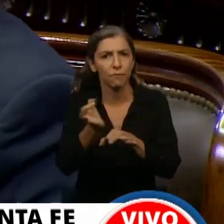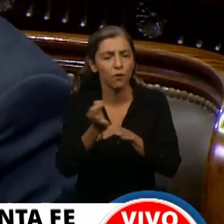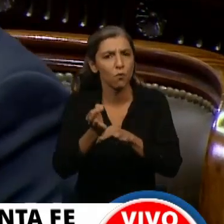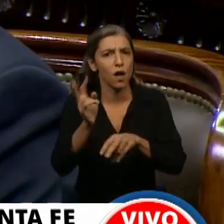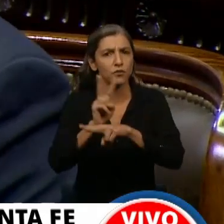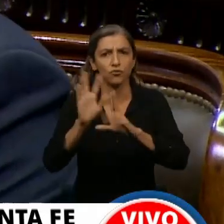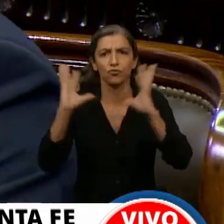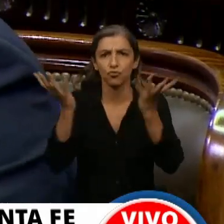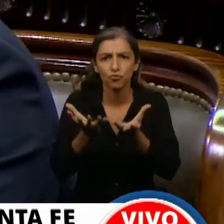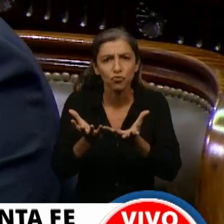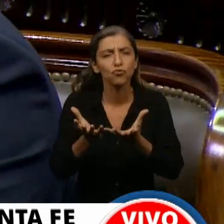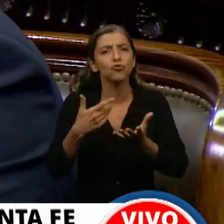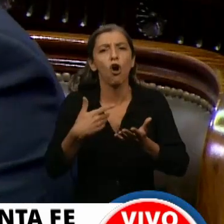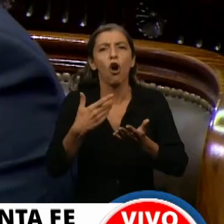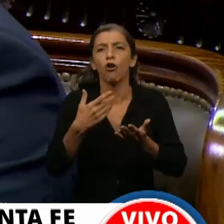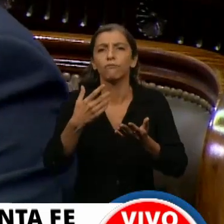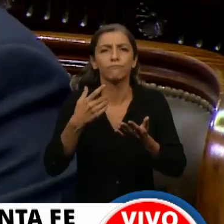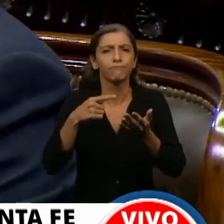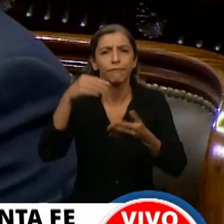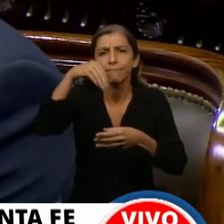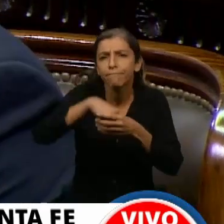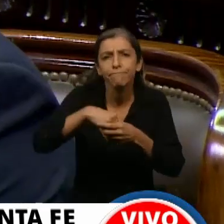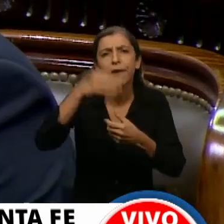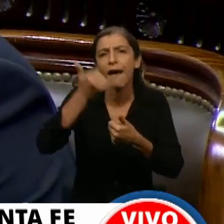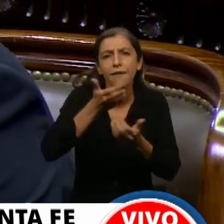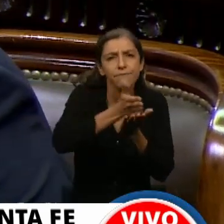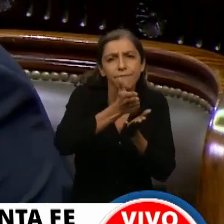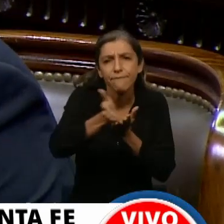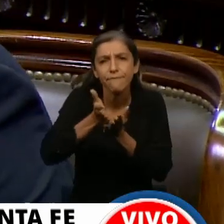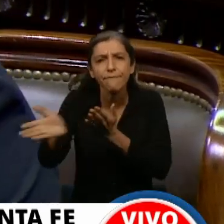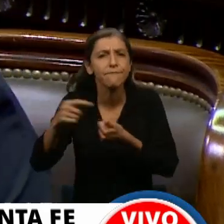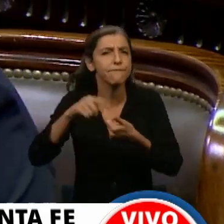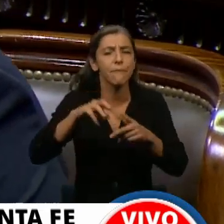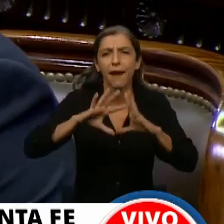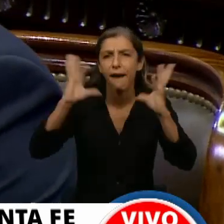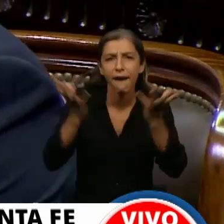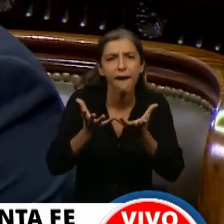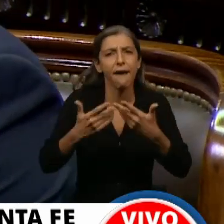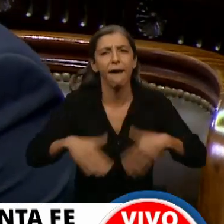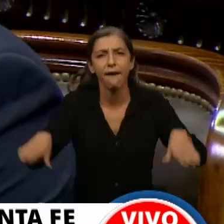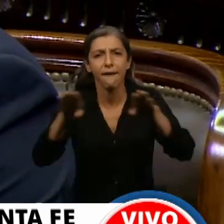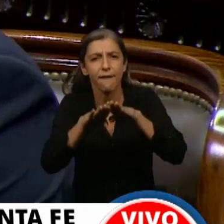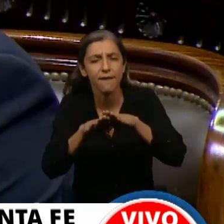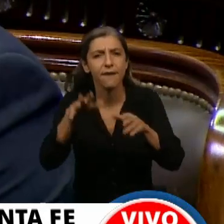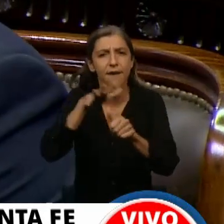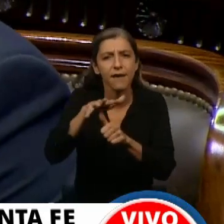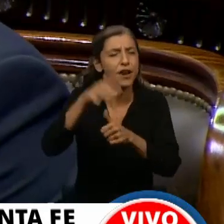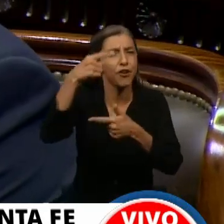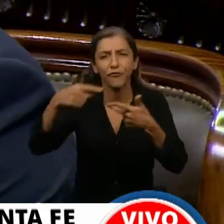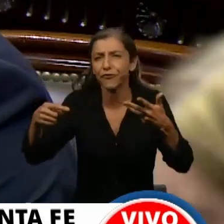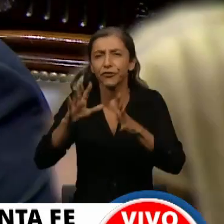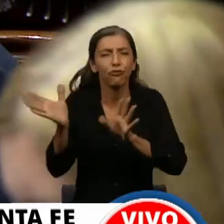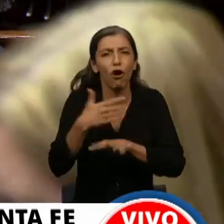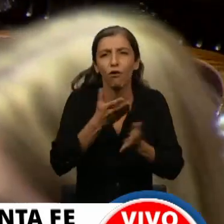integral, holístico, de género, que apunta a la biodiversidad, a la equidad, con la participación y el